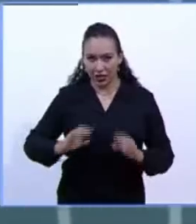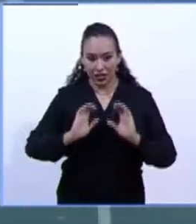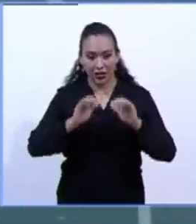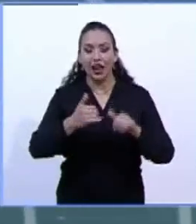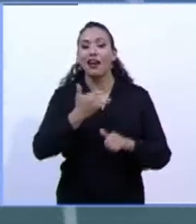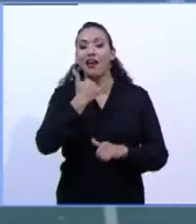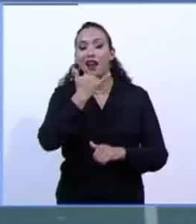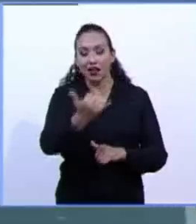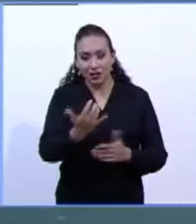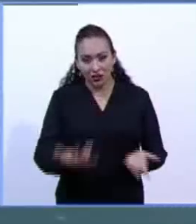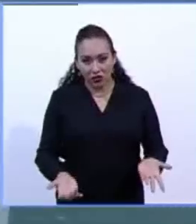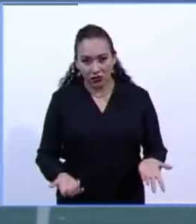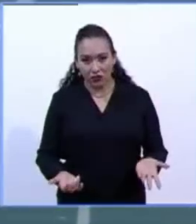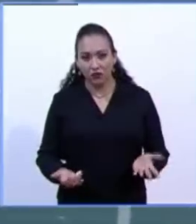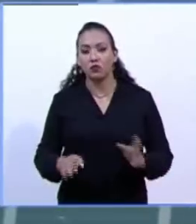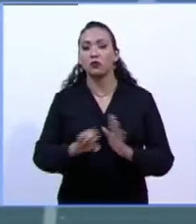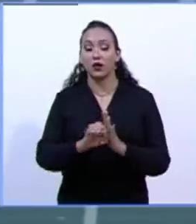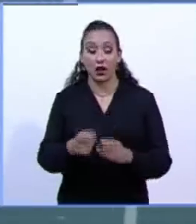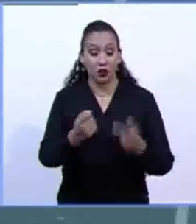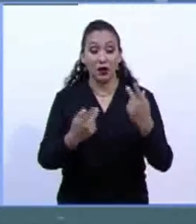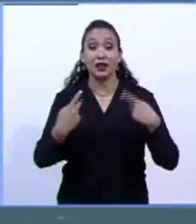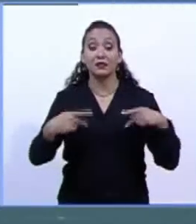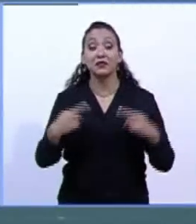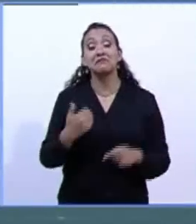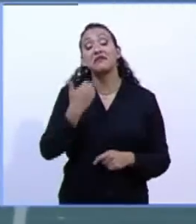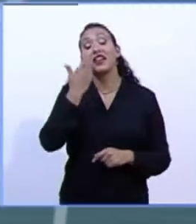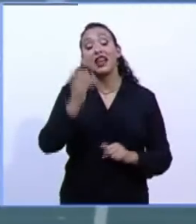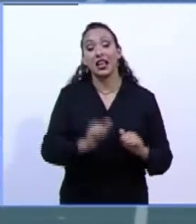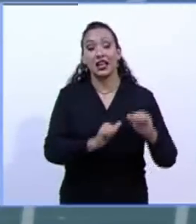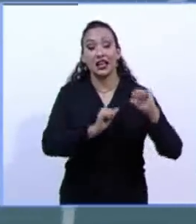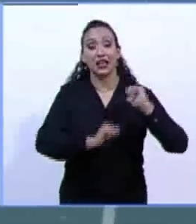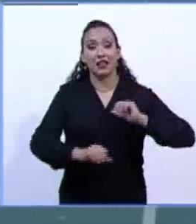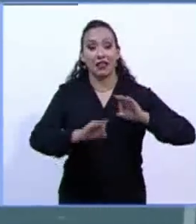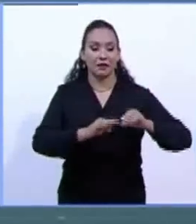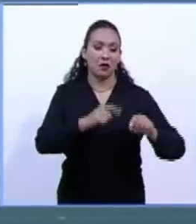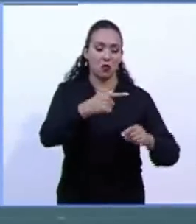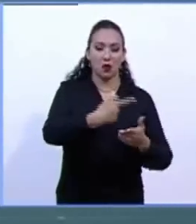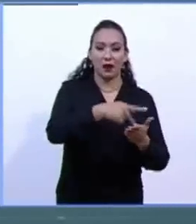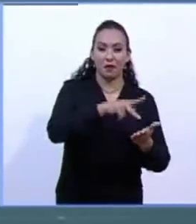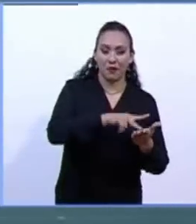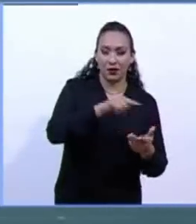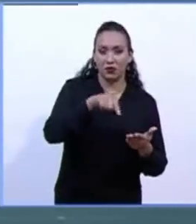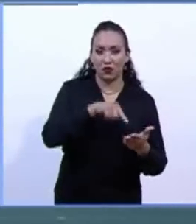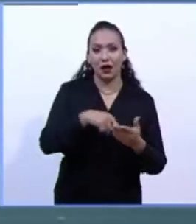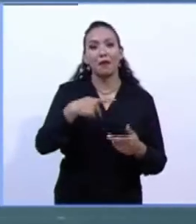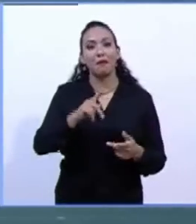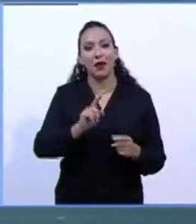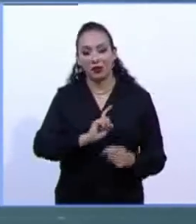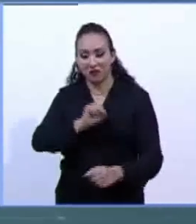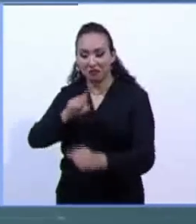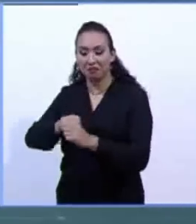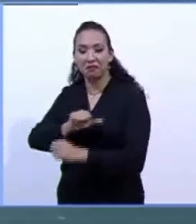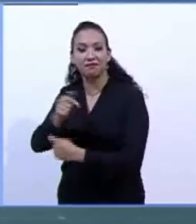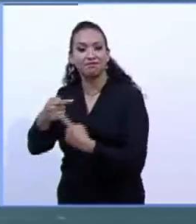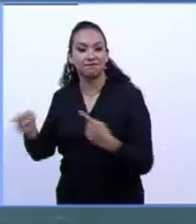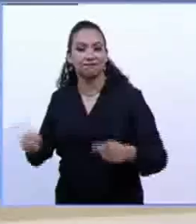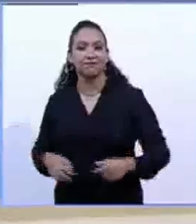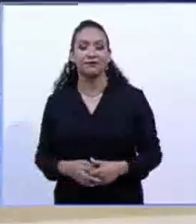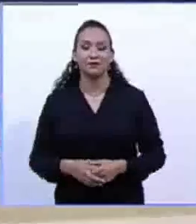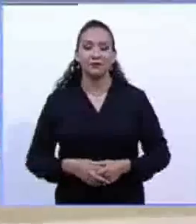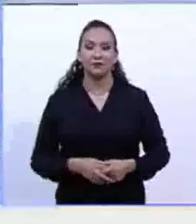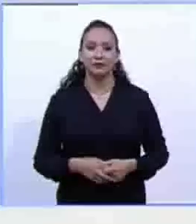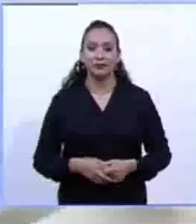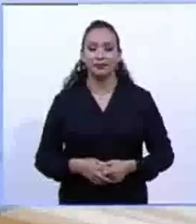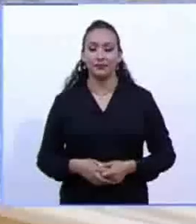erróneamente, es decir, que aspiraban a un determinado cargo y aparecen registrados en otro distinto.